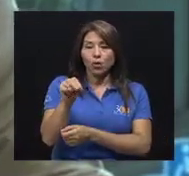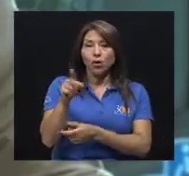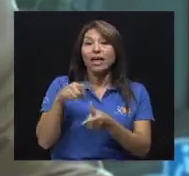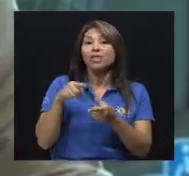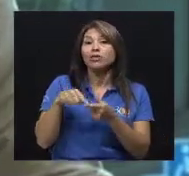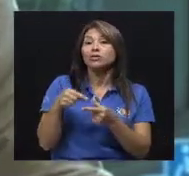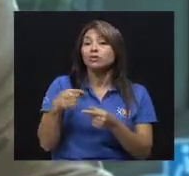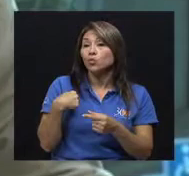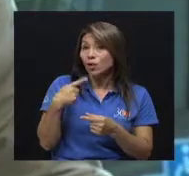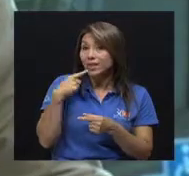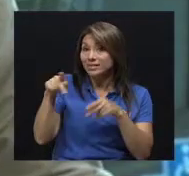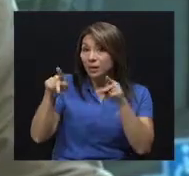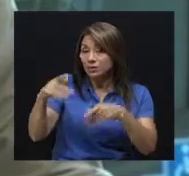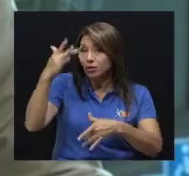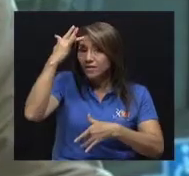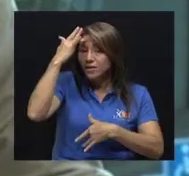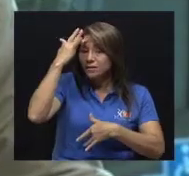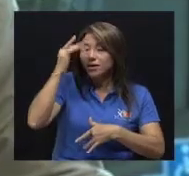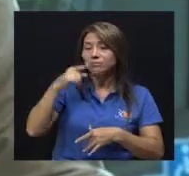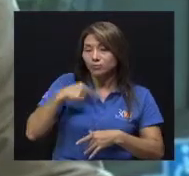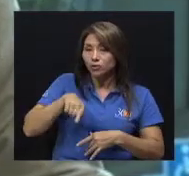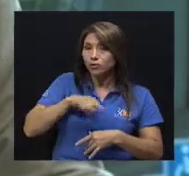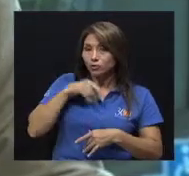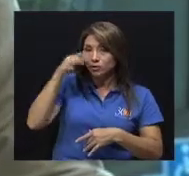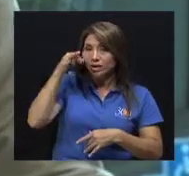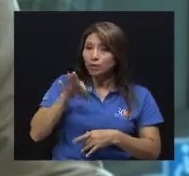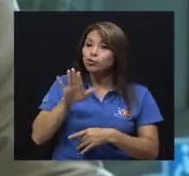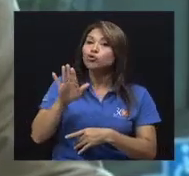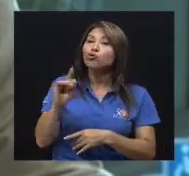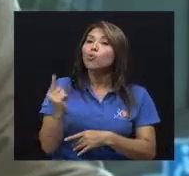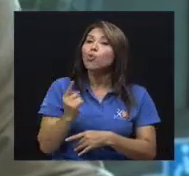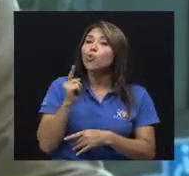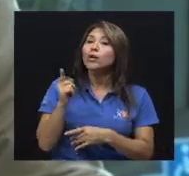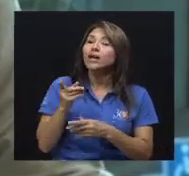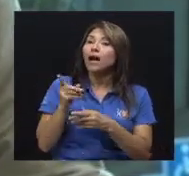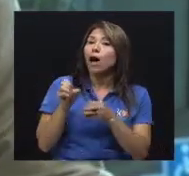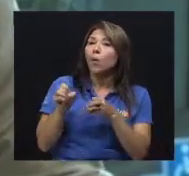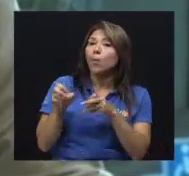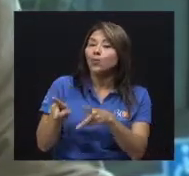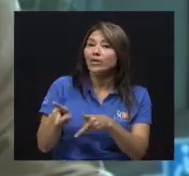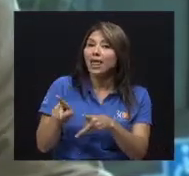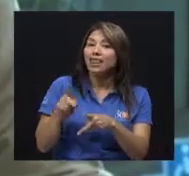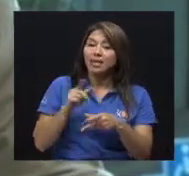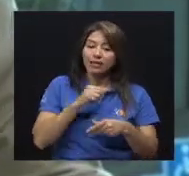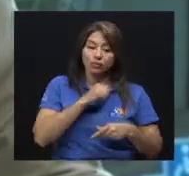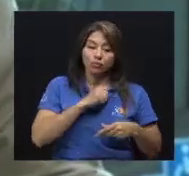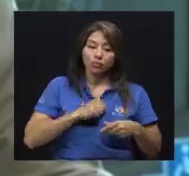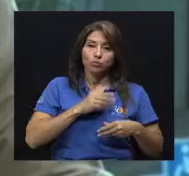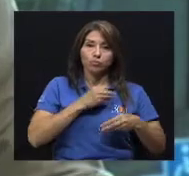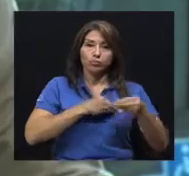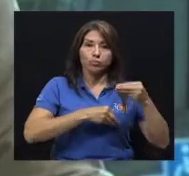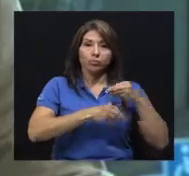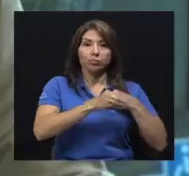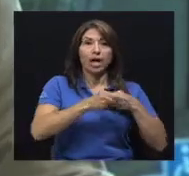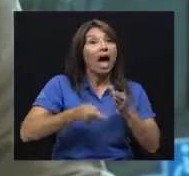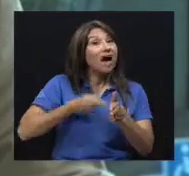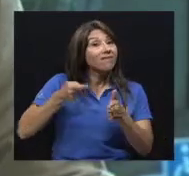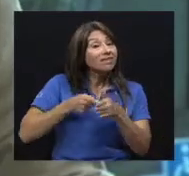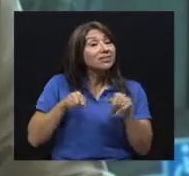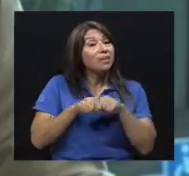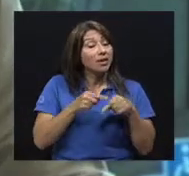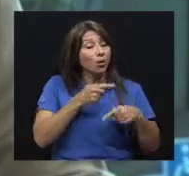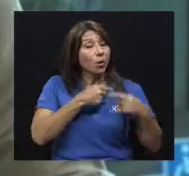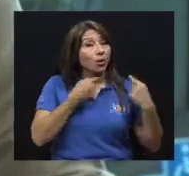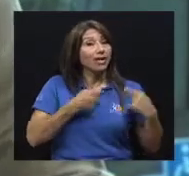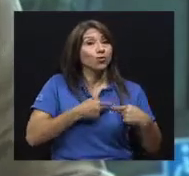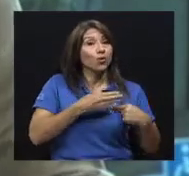casos en los que uno considera que su única opción es un trasplante cardíaco o en algunos casos de corazón y pulmón al mismo